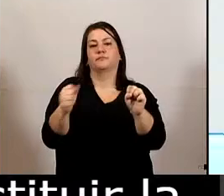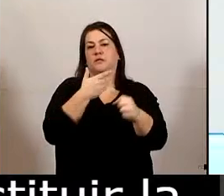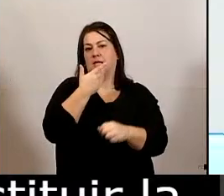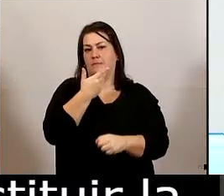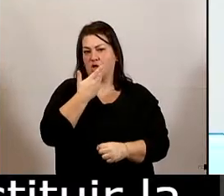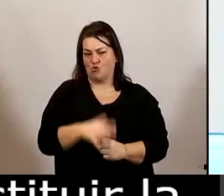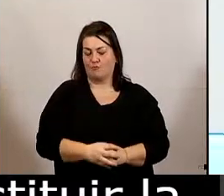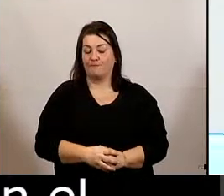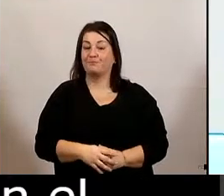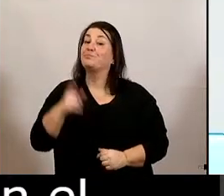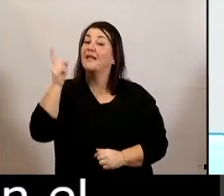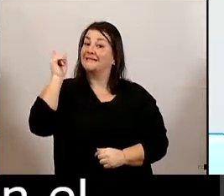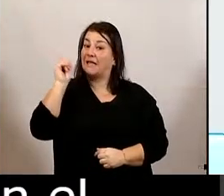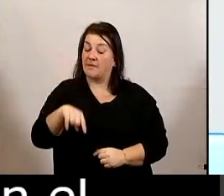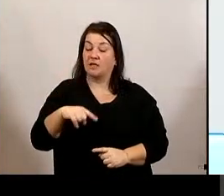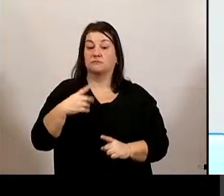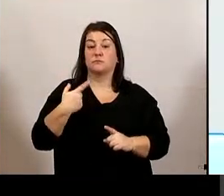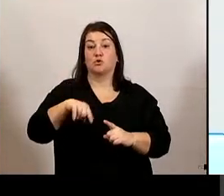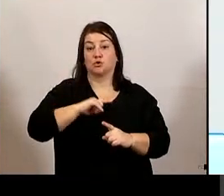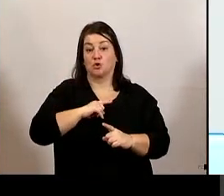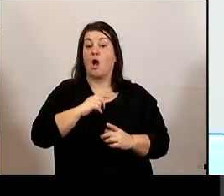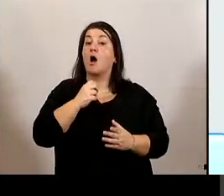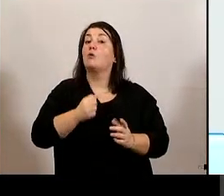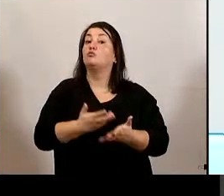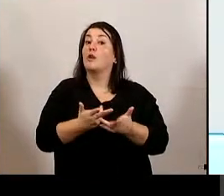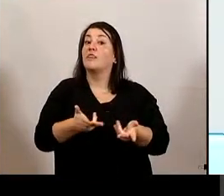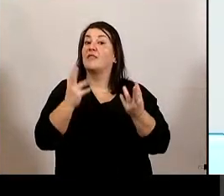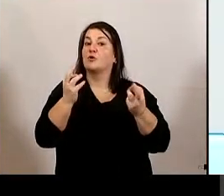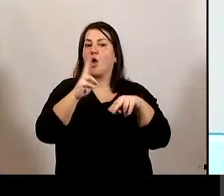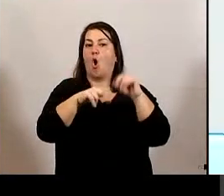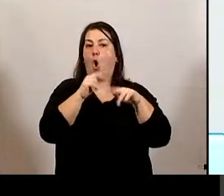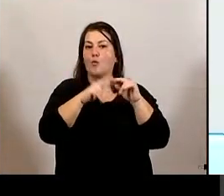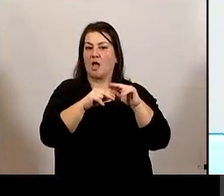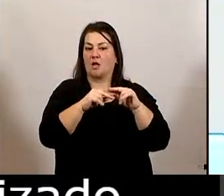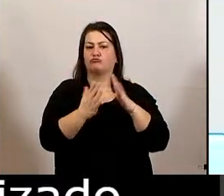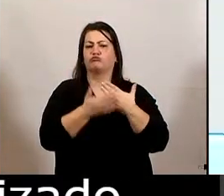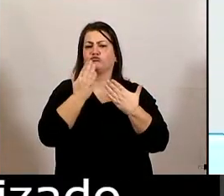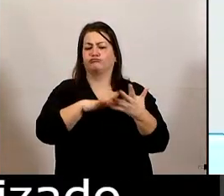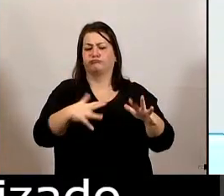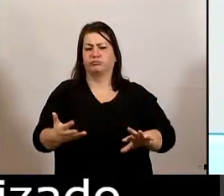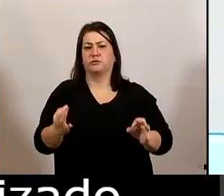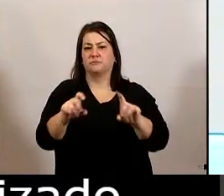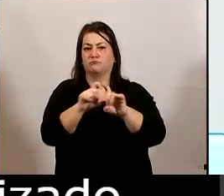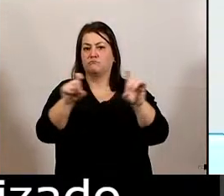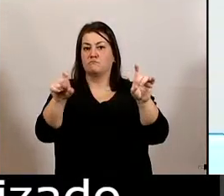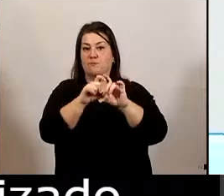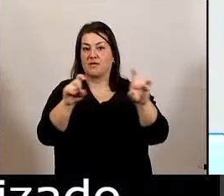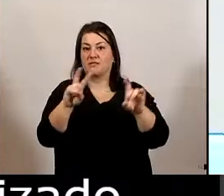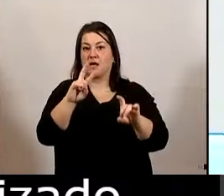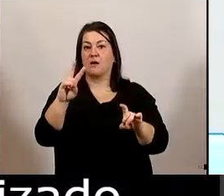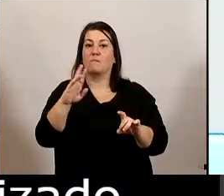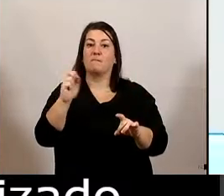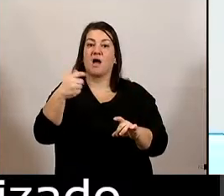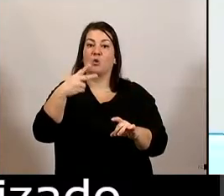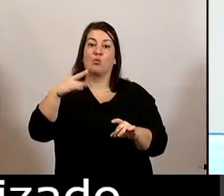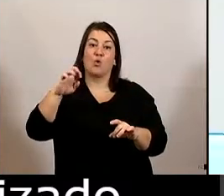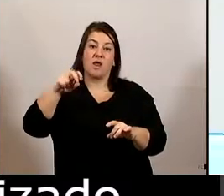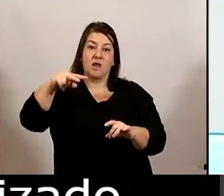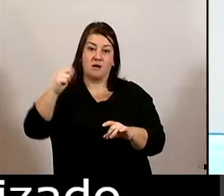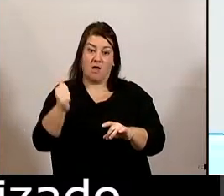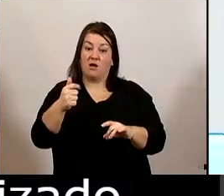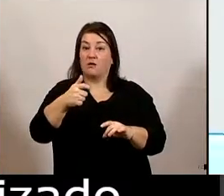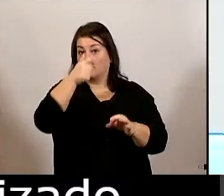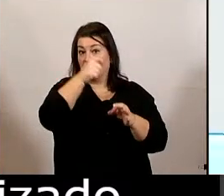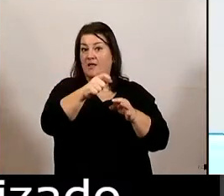Y seguimos con la infraestructura y el Gobierno ha autorizado las obras de modernización de la presa Baluengo en el término municipal de Jerez